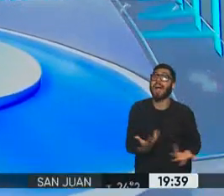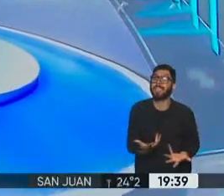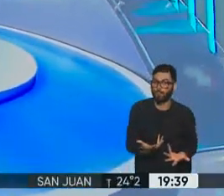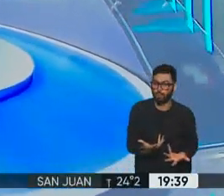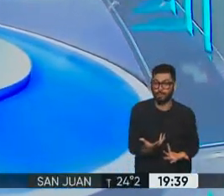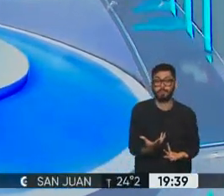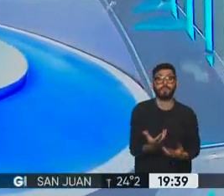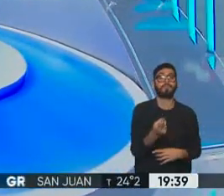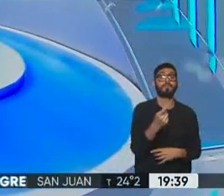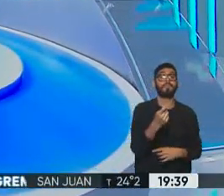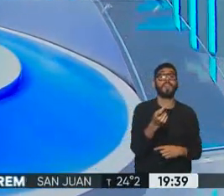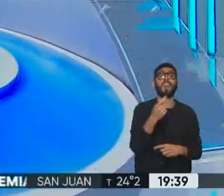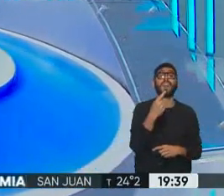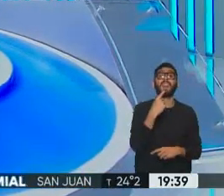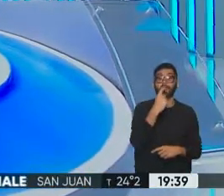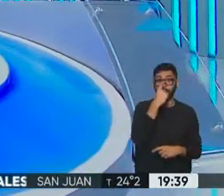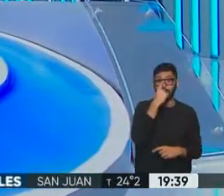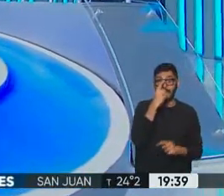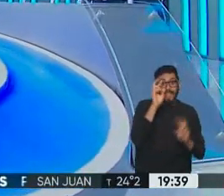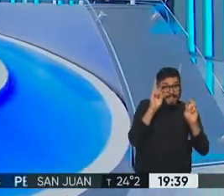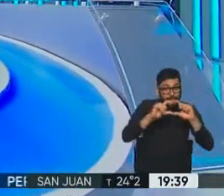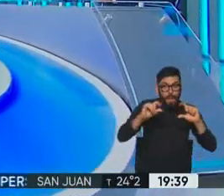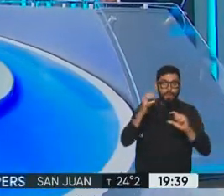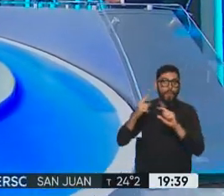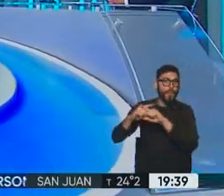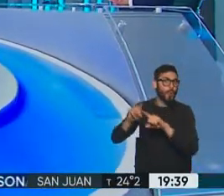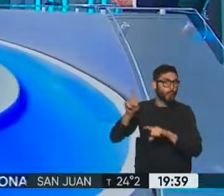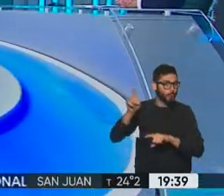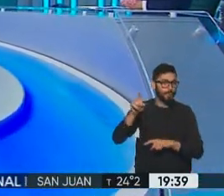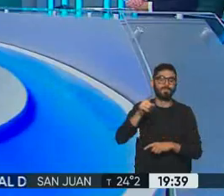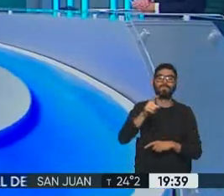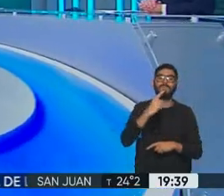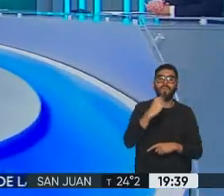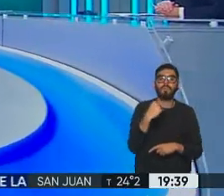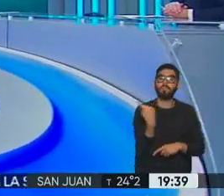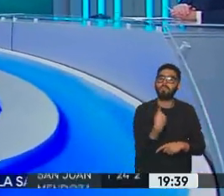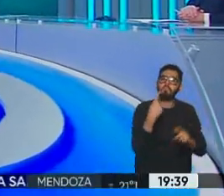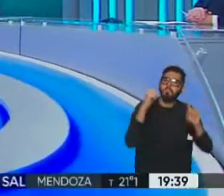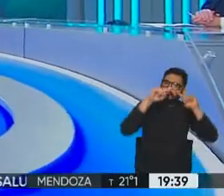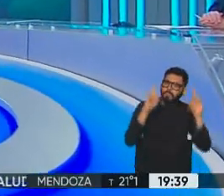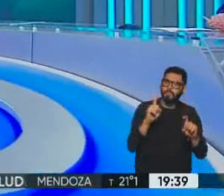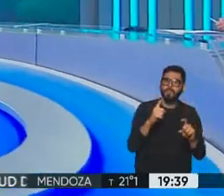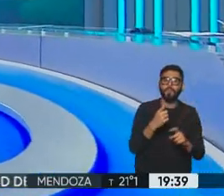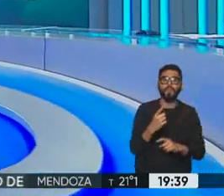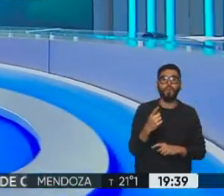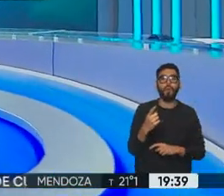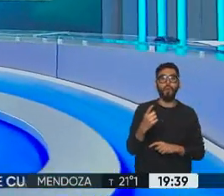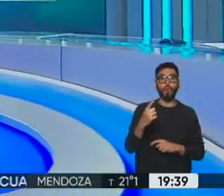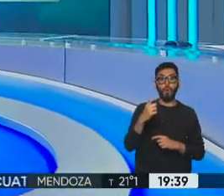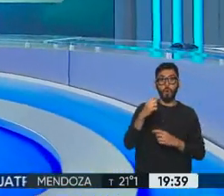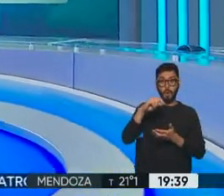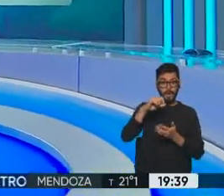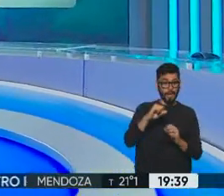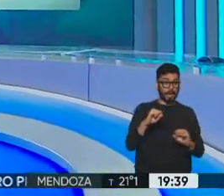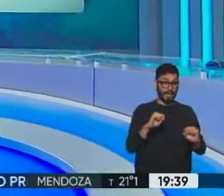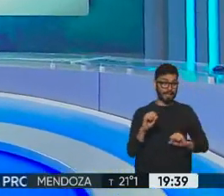el que más se vincula a la discusión del día y de los últimos días. La pregunta era, ¿cómo íbamos a hacer para gobernar el país después